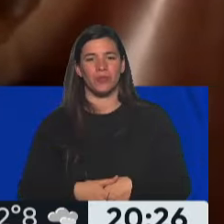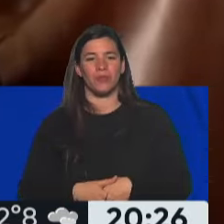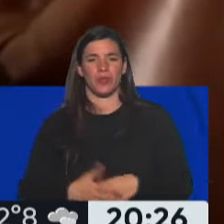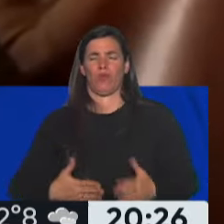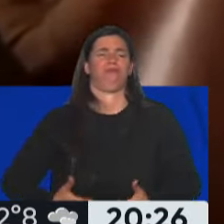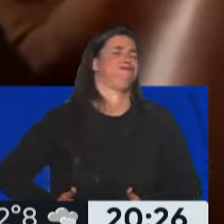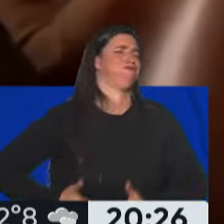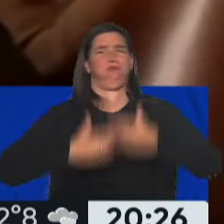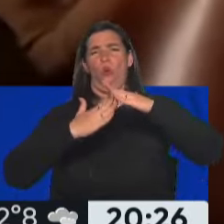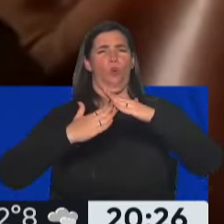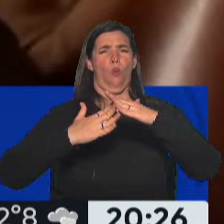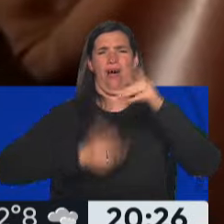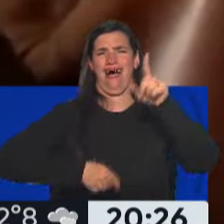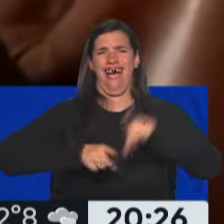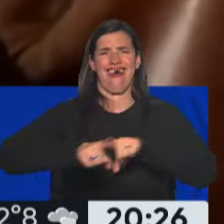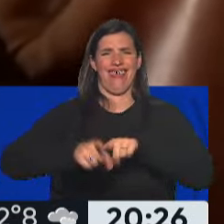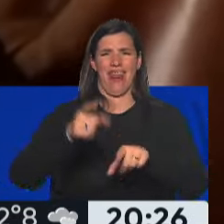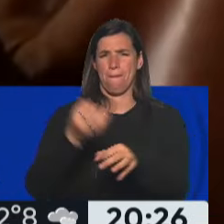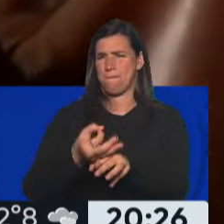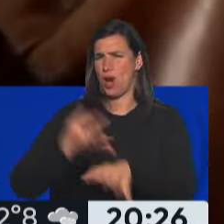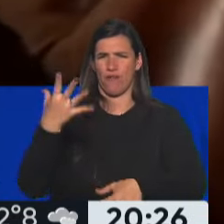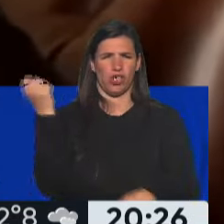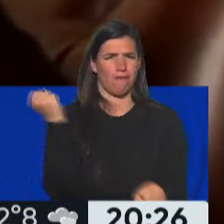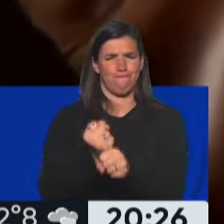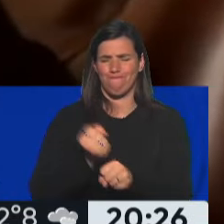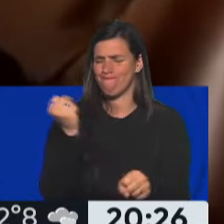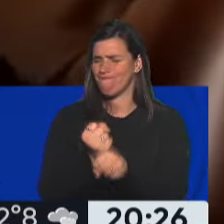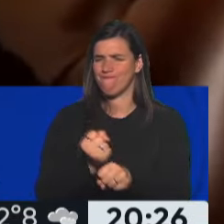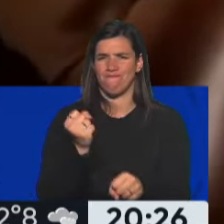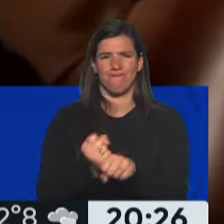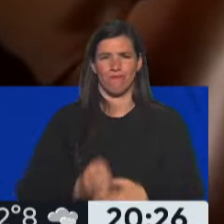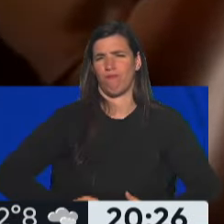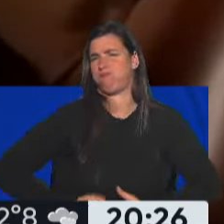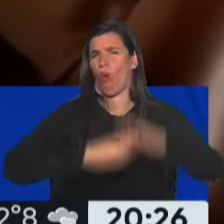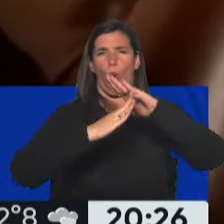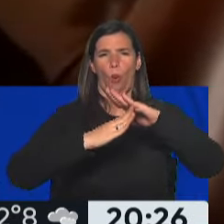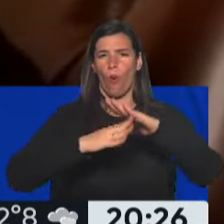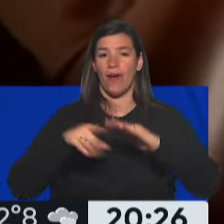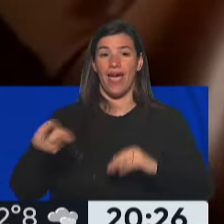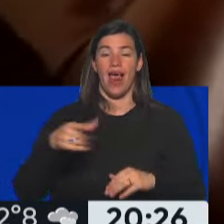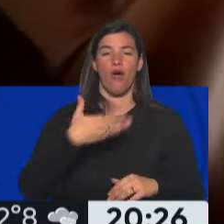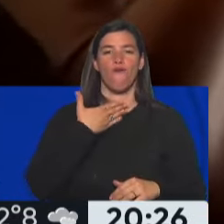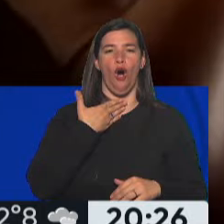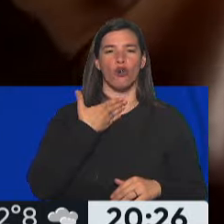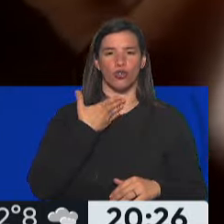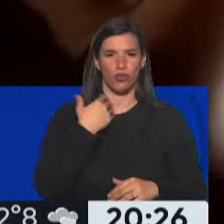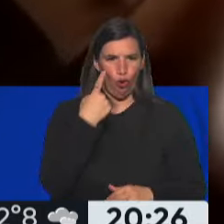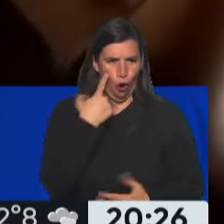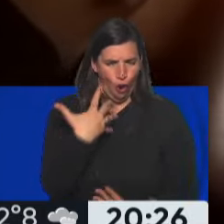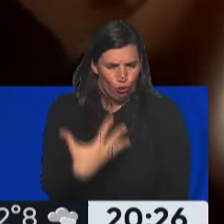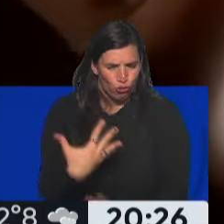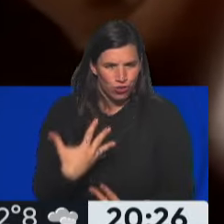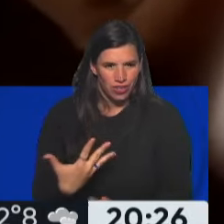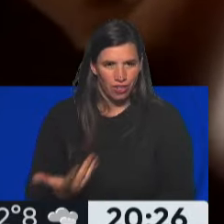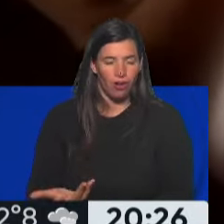máximo de su carrera profesional y en lo máximo de lo que era la movida tropical, quien ha sido la voz de la presentación de Rodrigo Bueno.